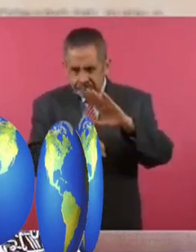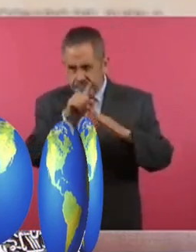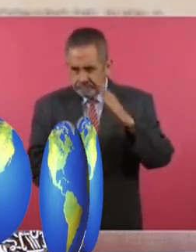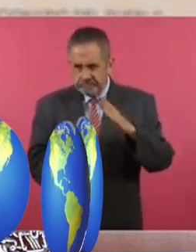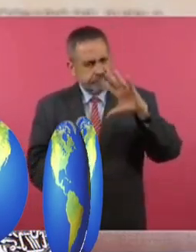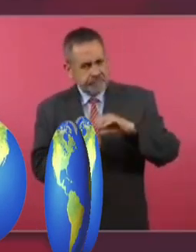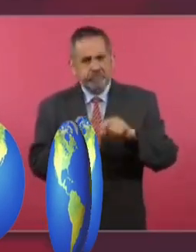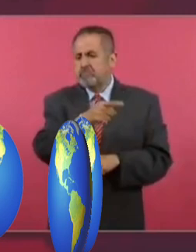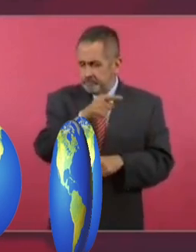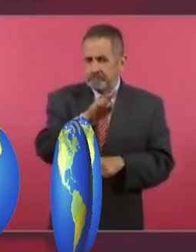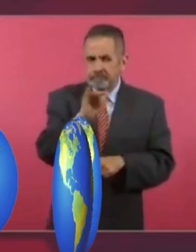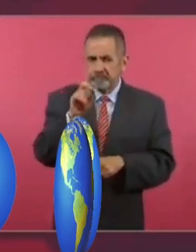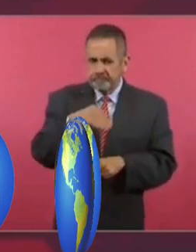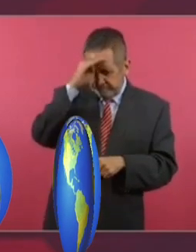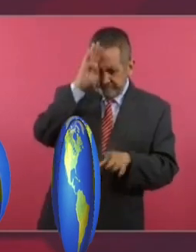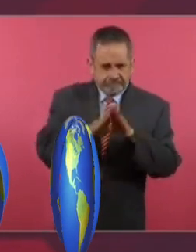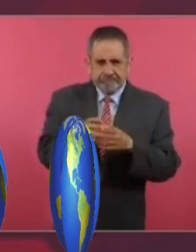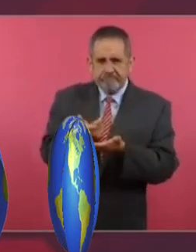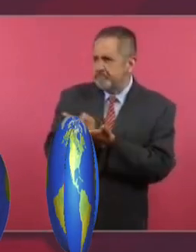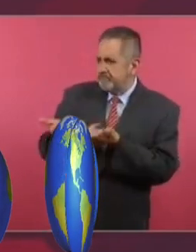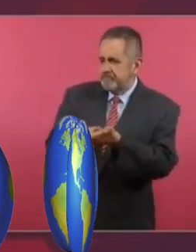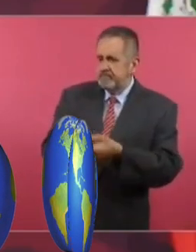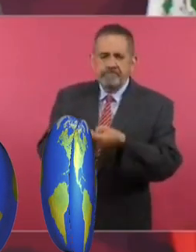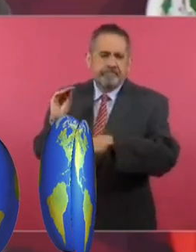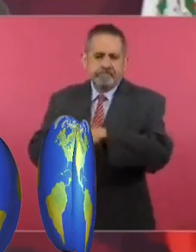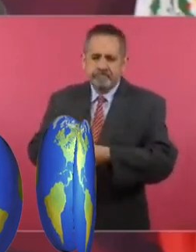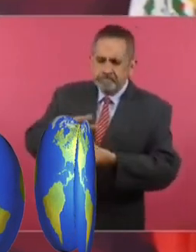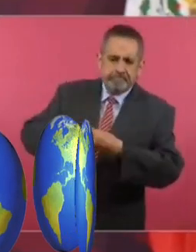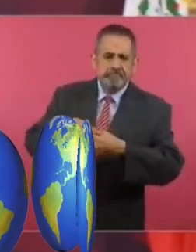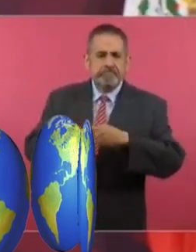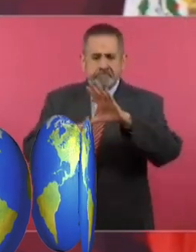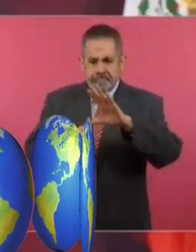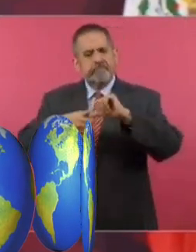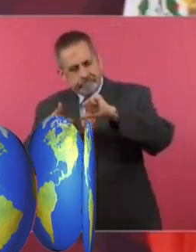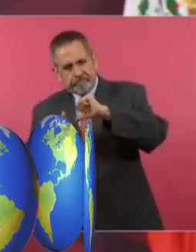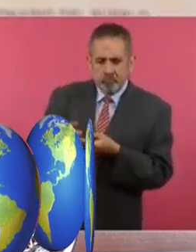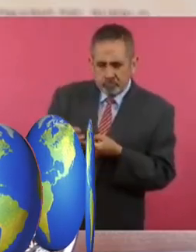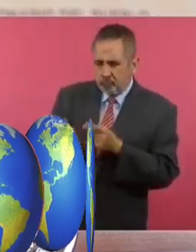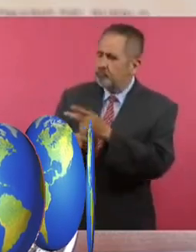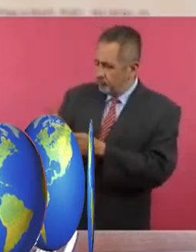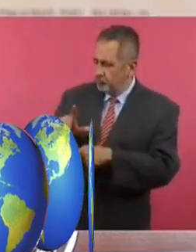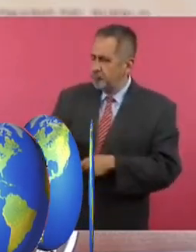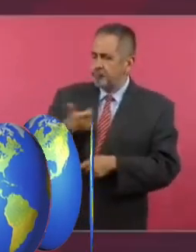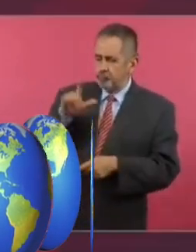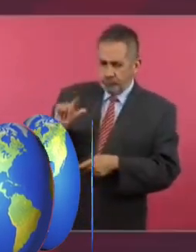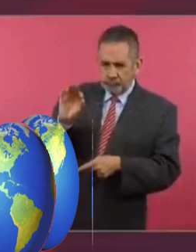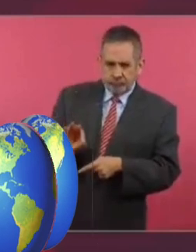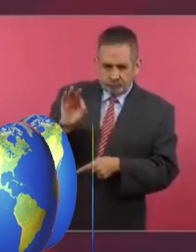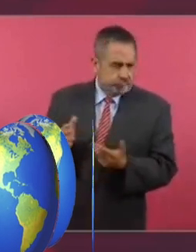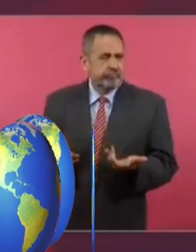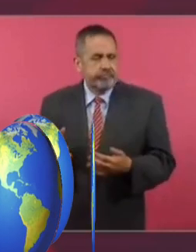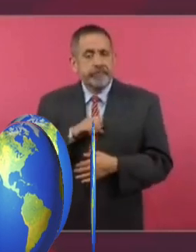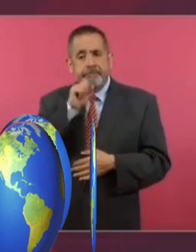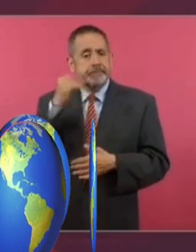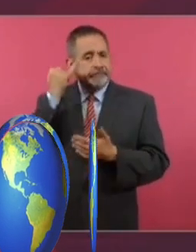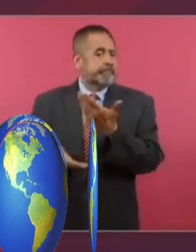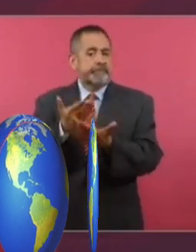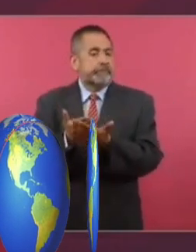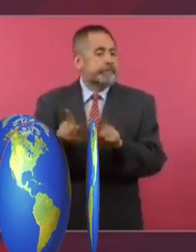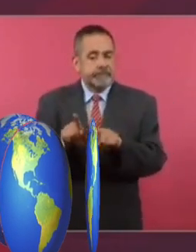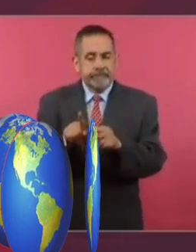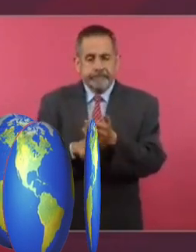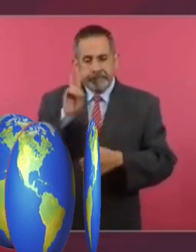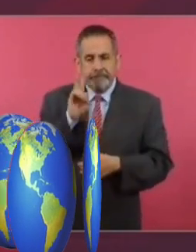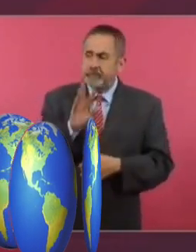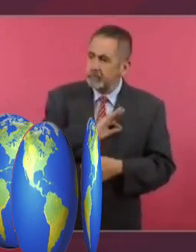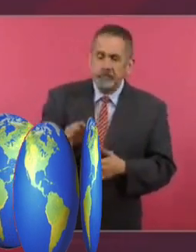está buscando mecanismos de financiamiento para países de América del Norte y para toda América. Y yo estoy planteando también el que